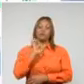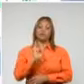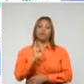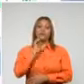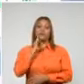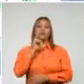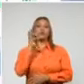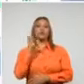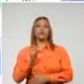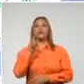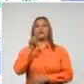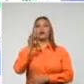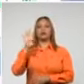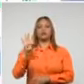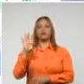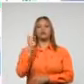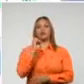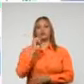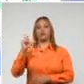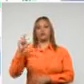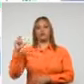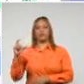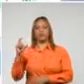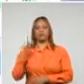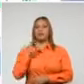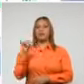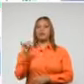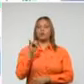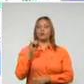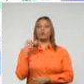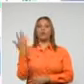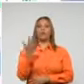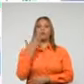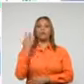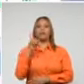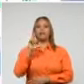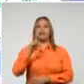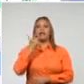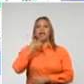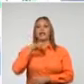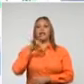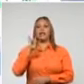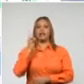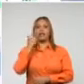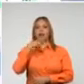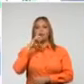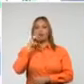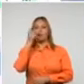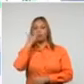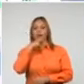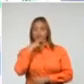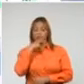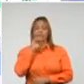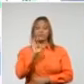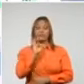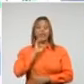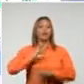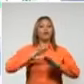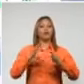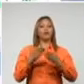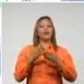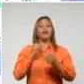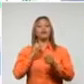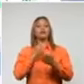14 en el occidente del país y también la tormenta tropical Laura para el oriente. Todo ello en medio del enfrentamiento a